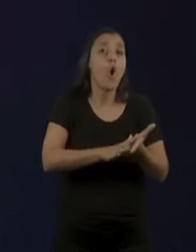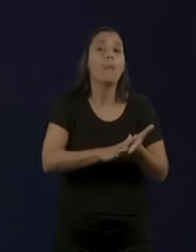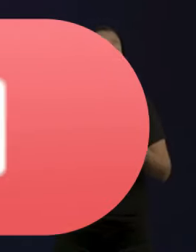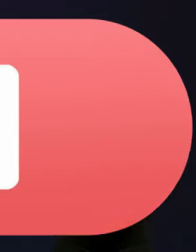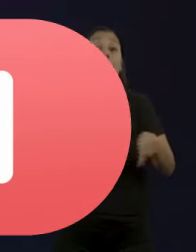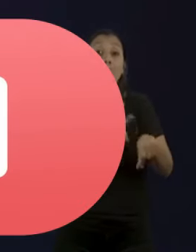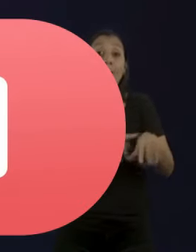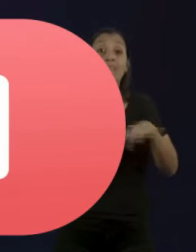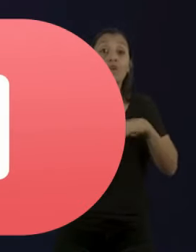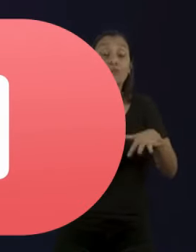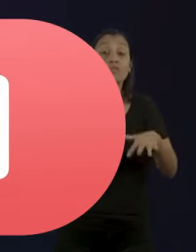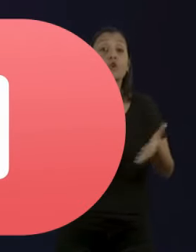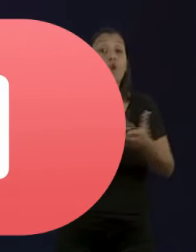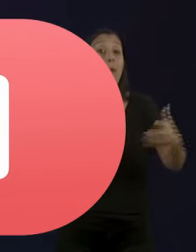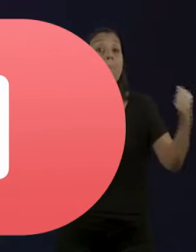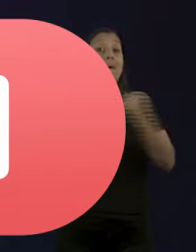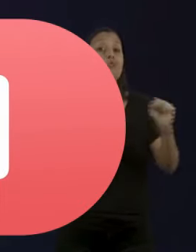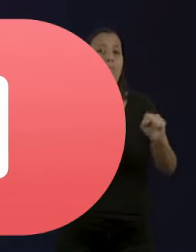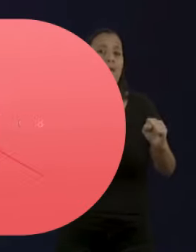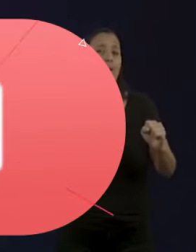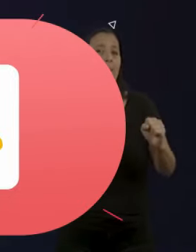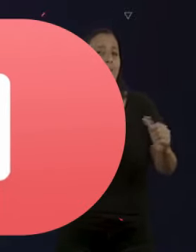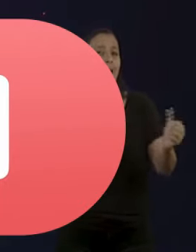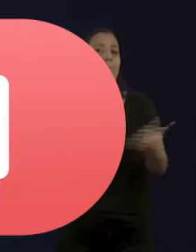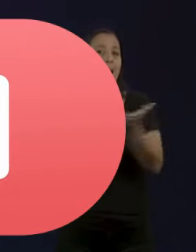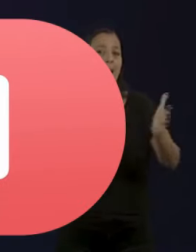de esa jornada que va a ser seguramente histórica listo